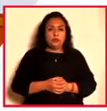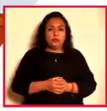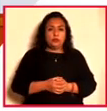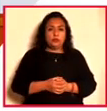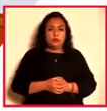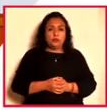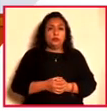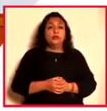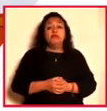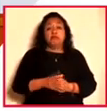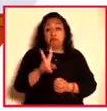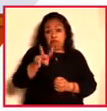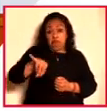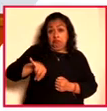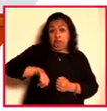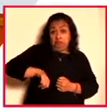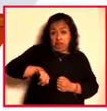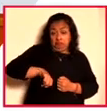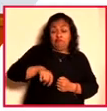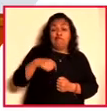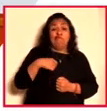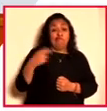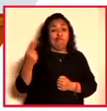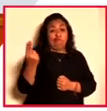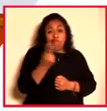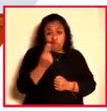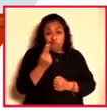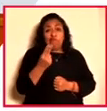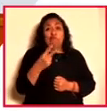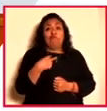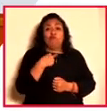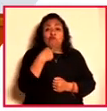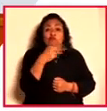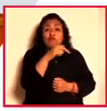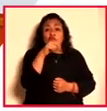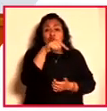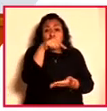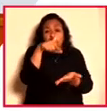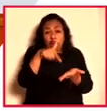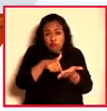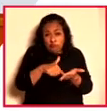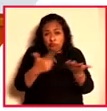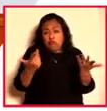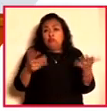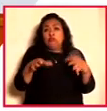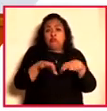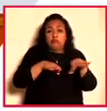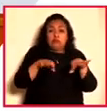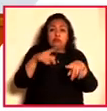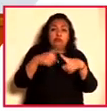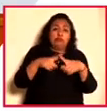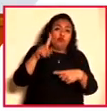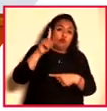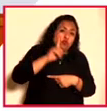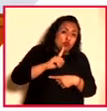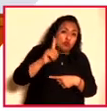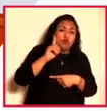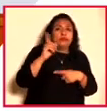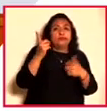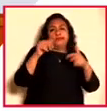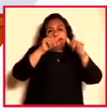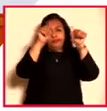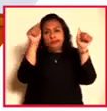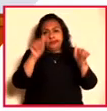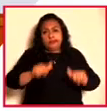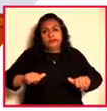Esto suena muy interesante ante la necesidad de dar voz, dar espacio al trabajo de mujeres, tanto artístico como en el